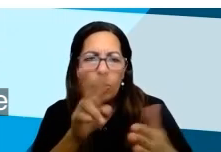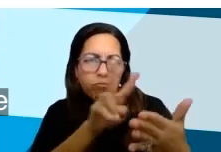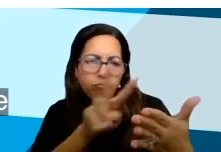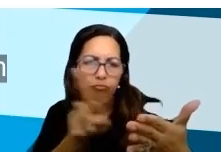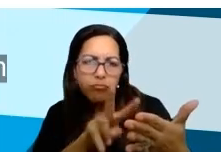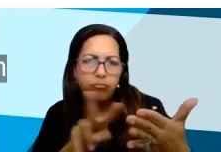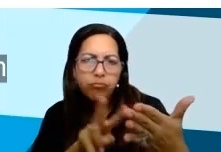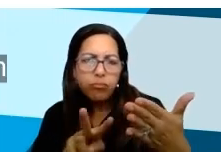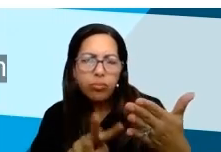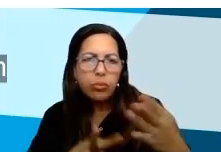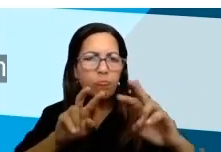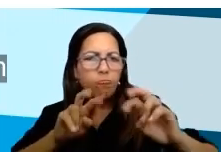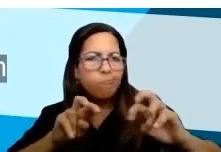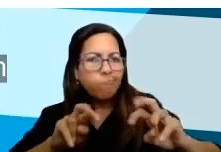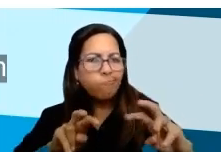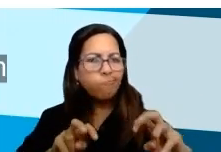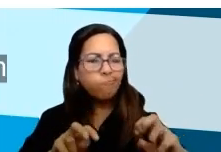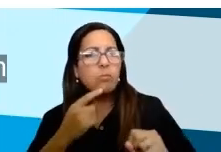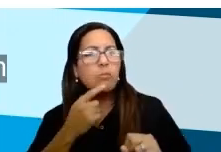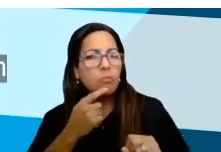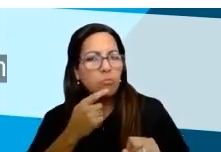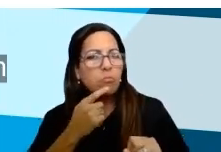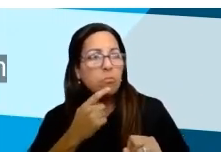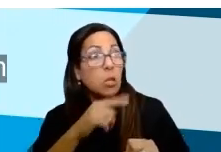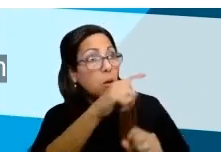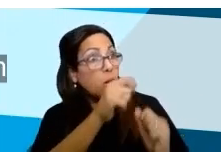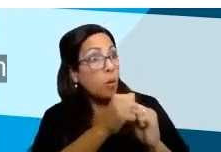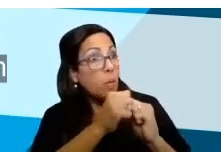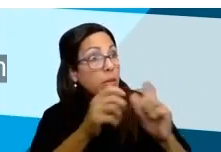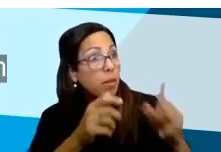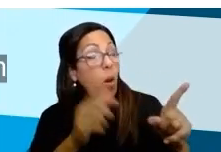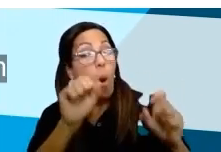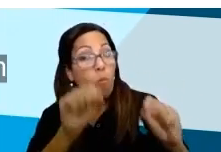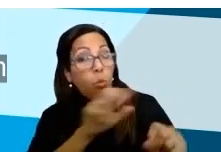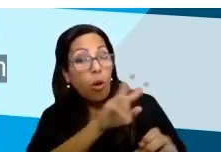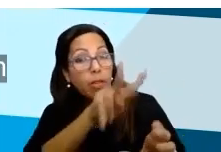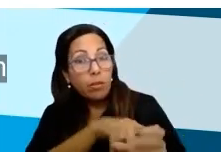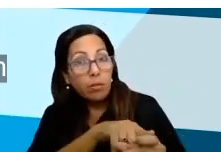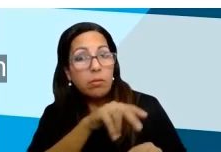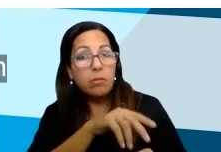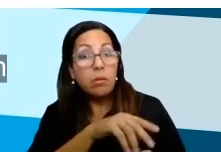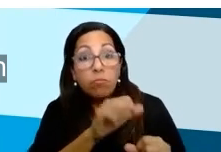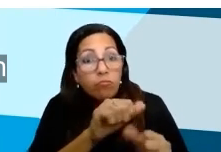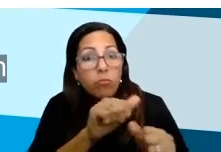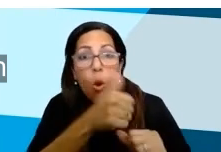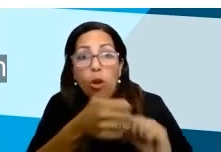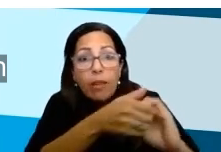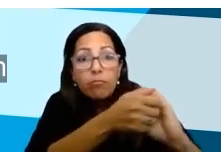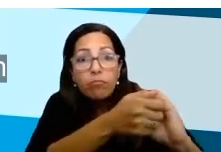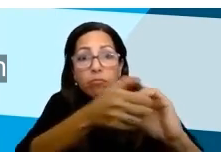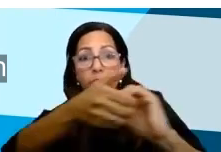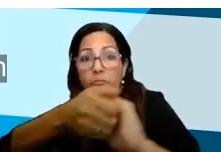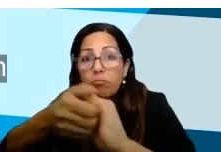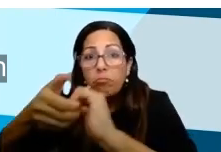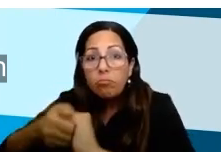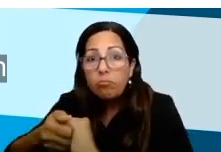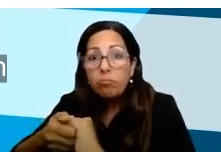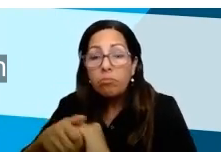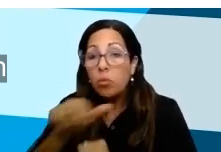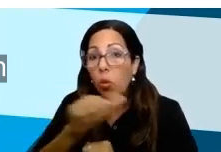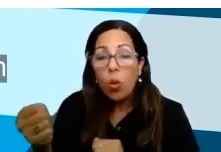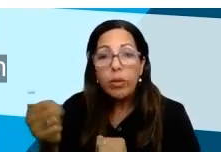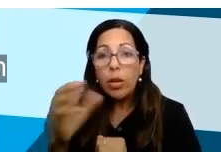léanlos, analícenlos, compártanlos con compañeros, compártanlos con socios, asóciense con otras compañías o con otras entidades,